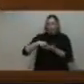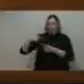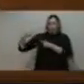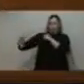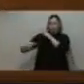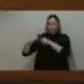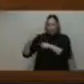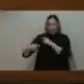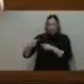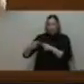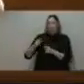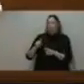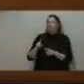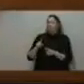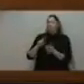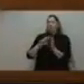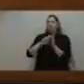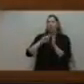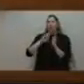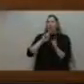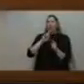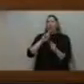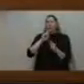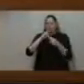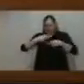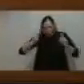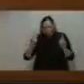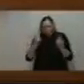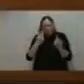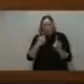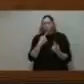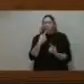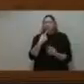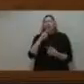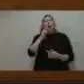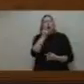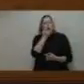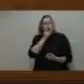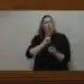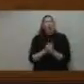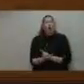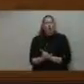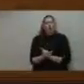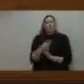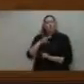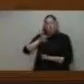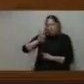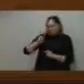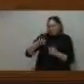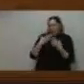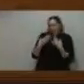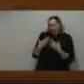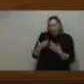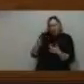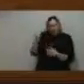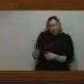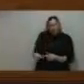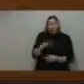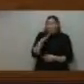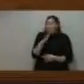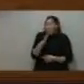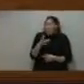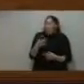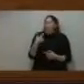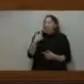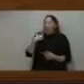a quien rectifica públicamente, se lo agradezco. Señor Fernández, se lo agradezco. Lo negaron, lo negaron durante muchísimo